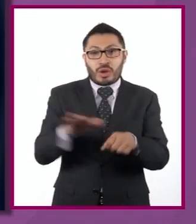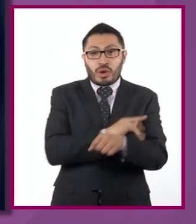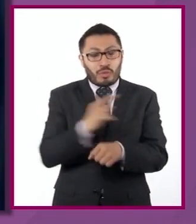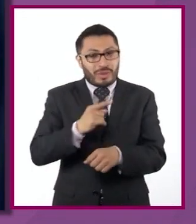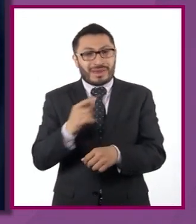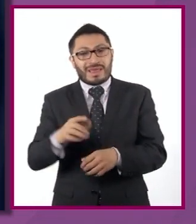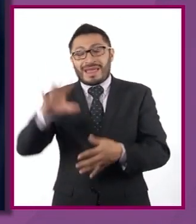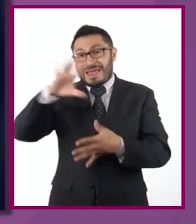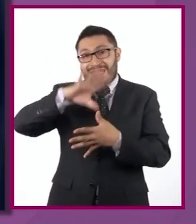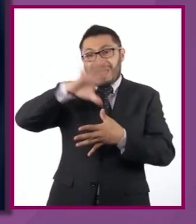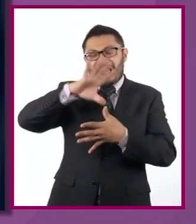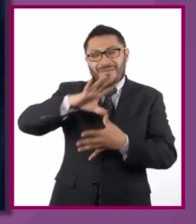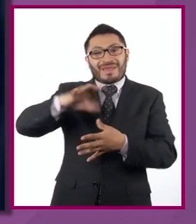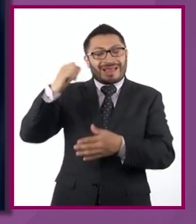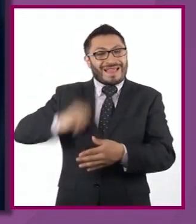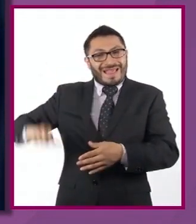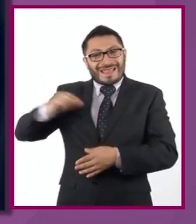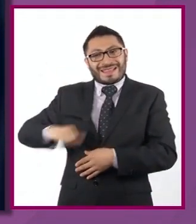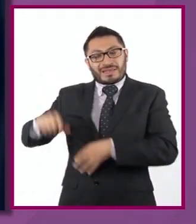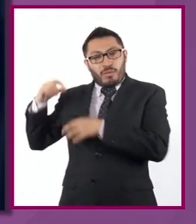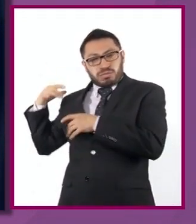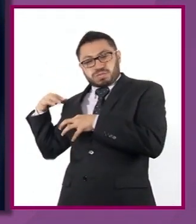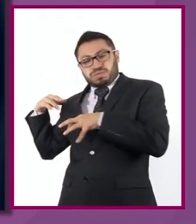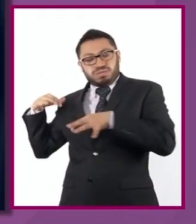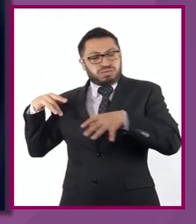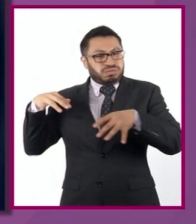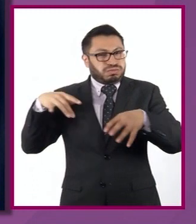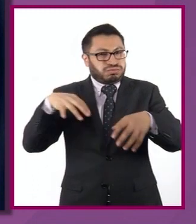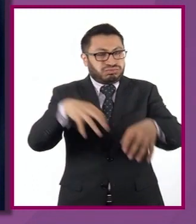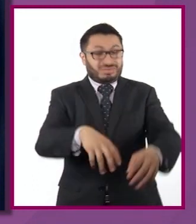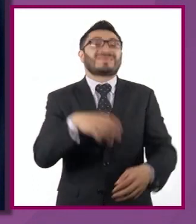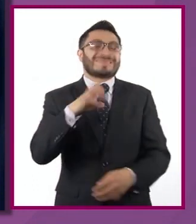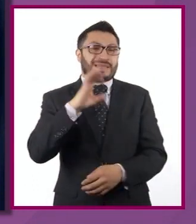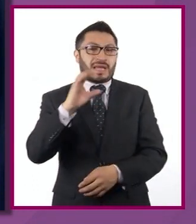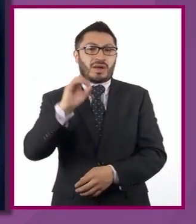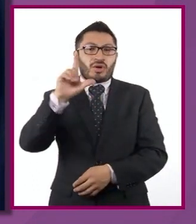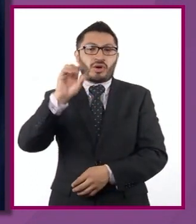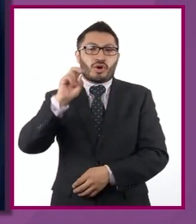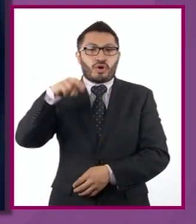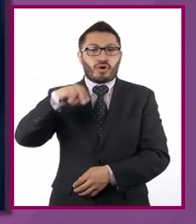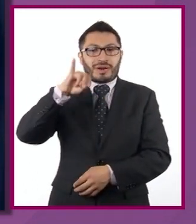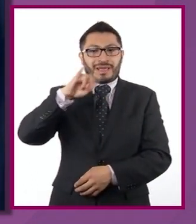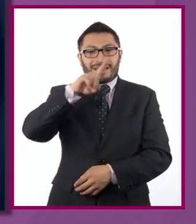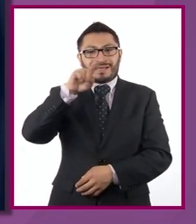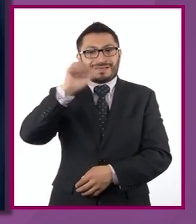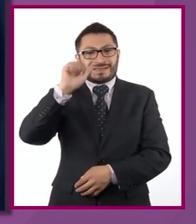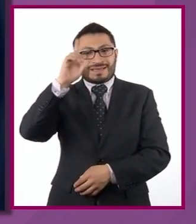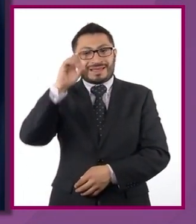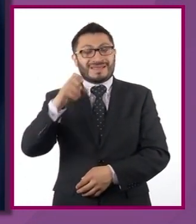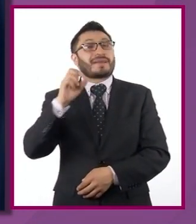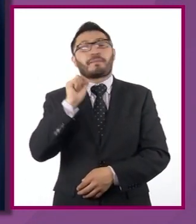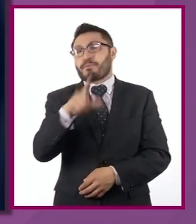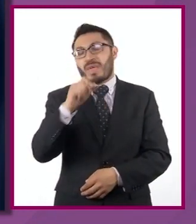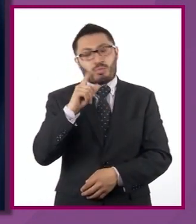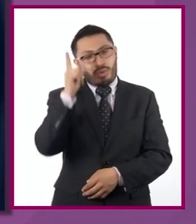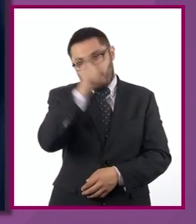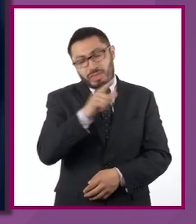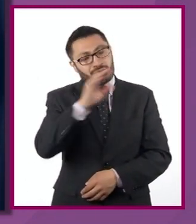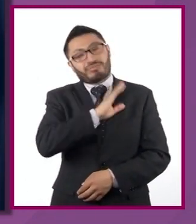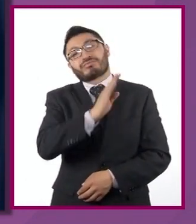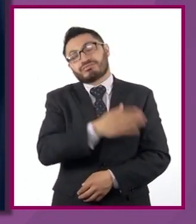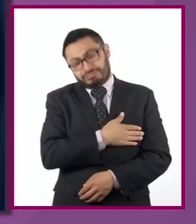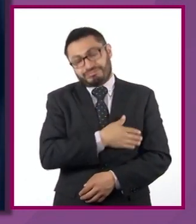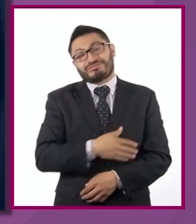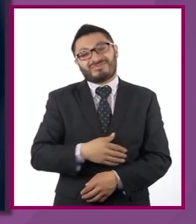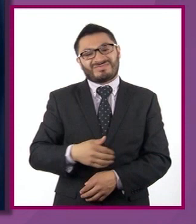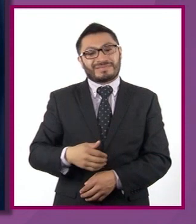casi toda América fue colonizada por españoles. Entonces tenemos la raíz común que es el español, la lengua,